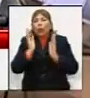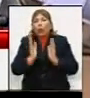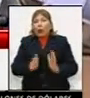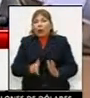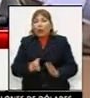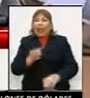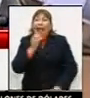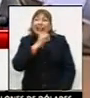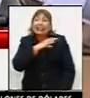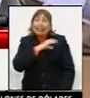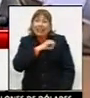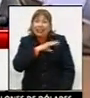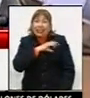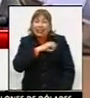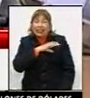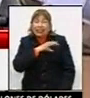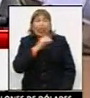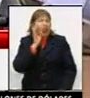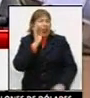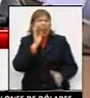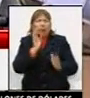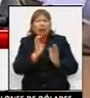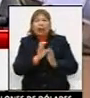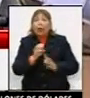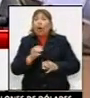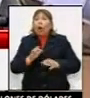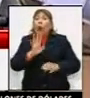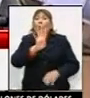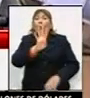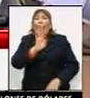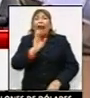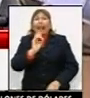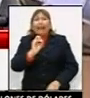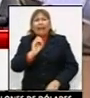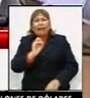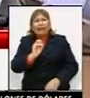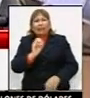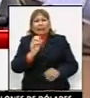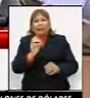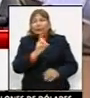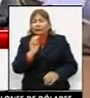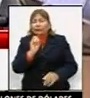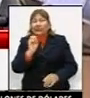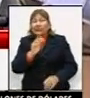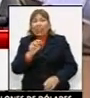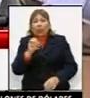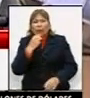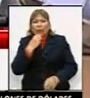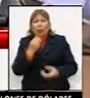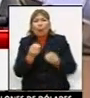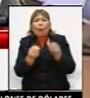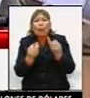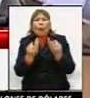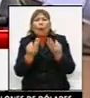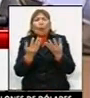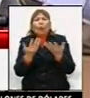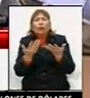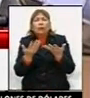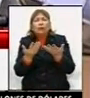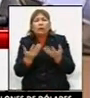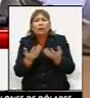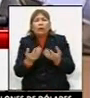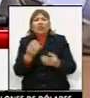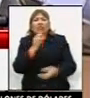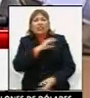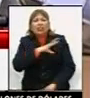En Chile, por ejemplo, efectivamente hay 40 congresistas. Senadores. ¿Y cuánto es el electorado en